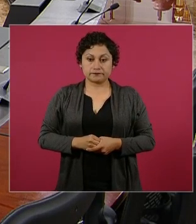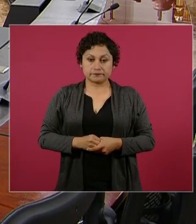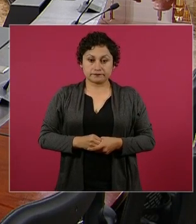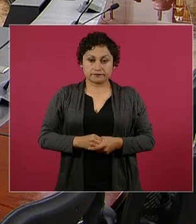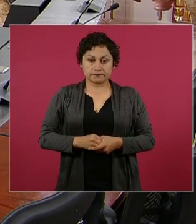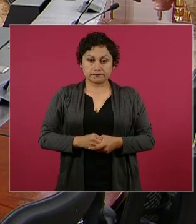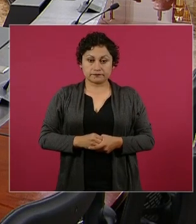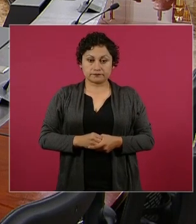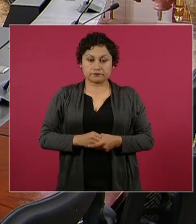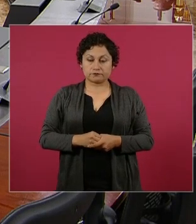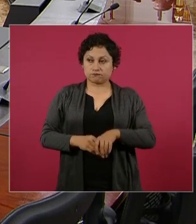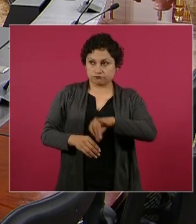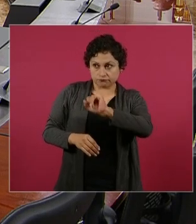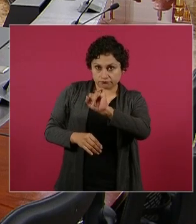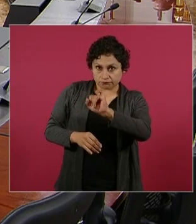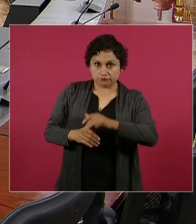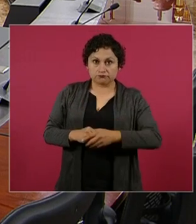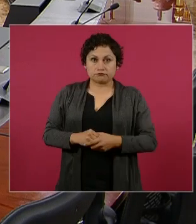Sí.